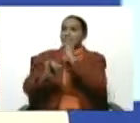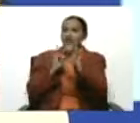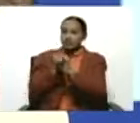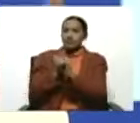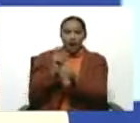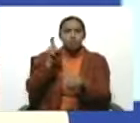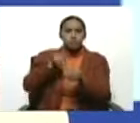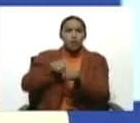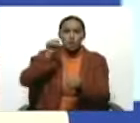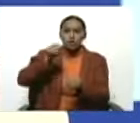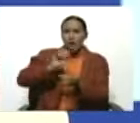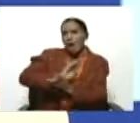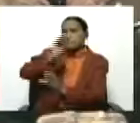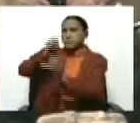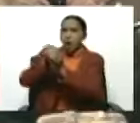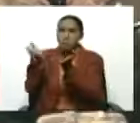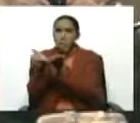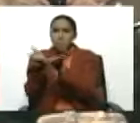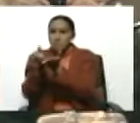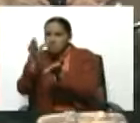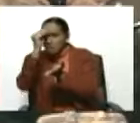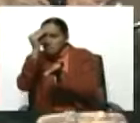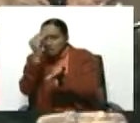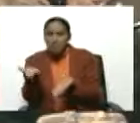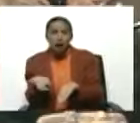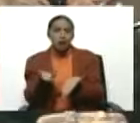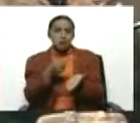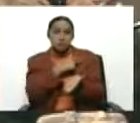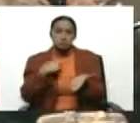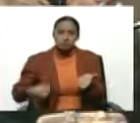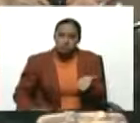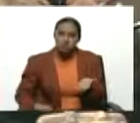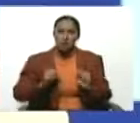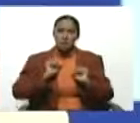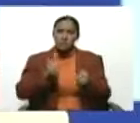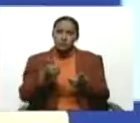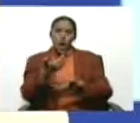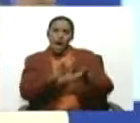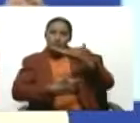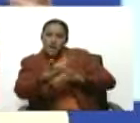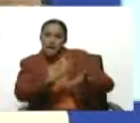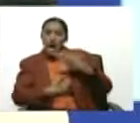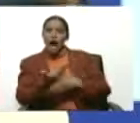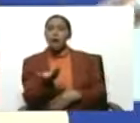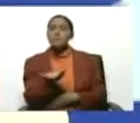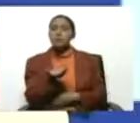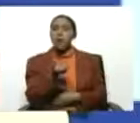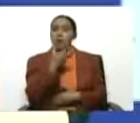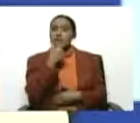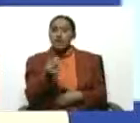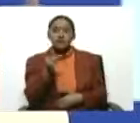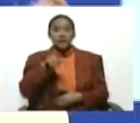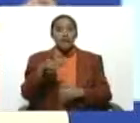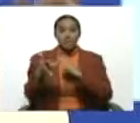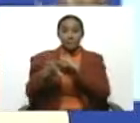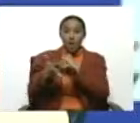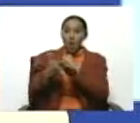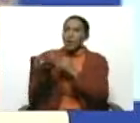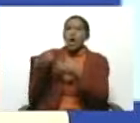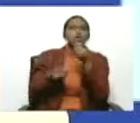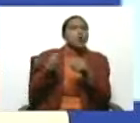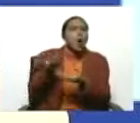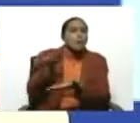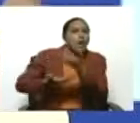estudiar fuera y China entonces empezó con Y tuvo intercambio intercambio tecnológico con otros países